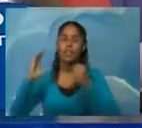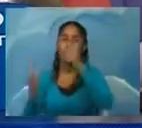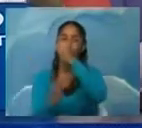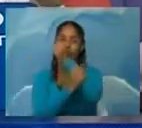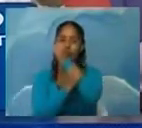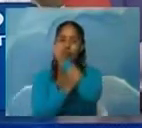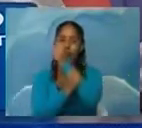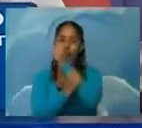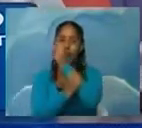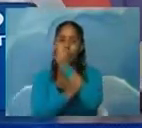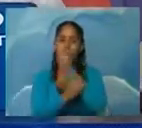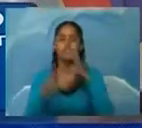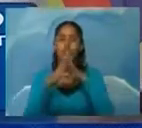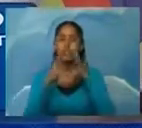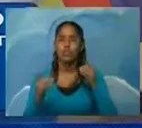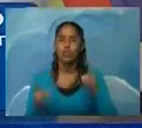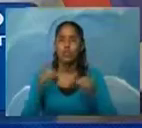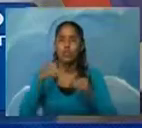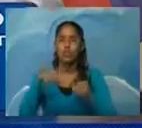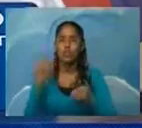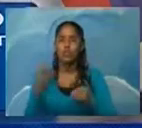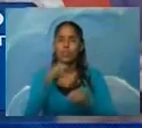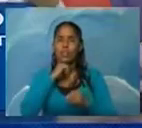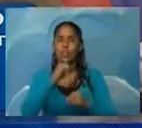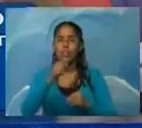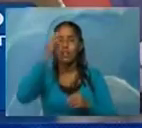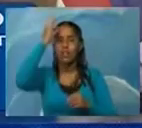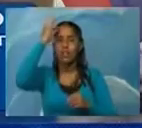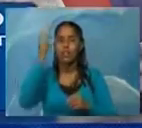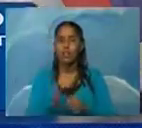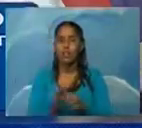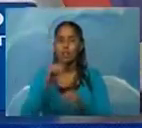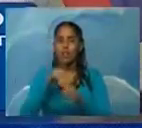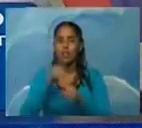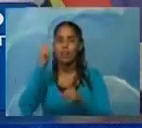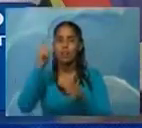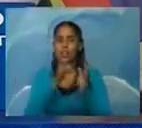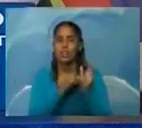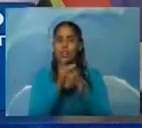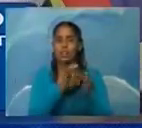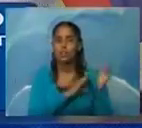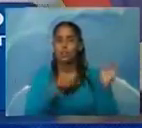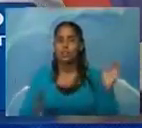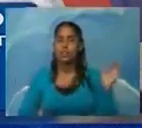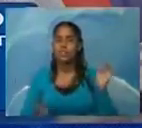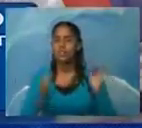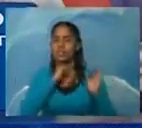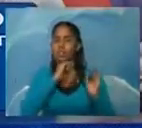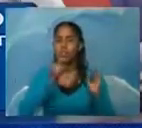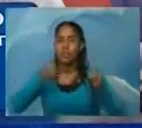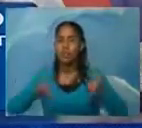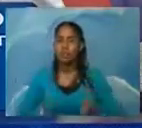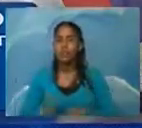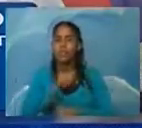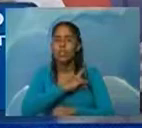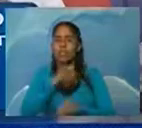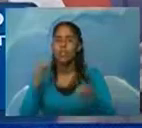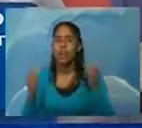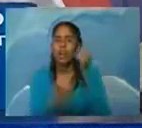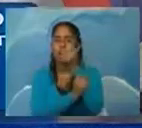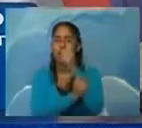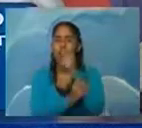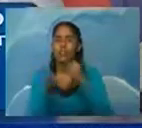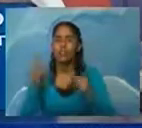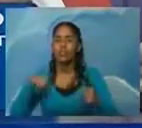Abraham. Todo el que es de la fe en Jesucristo es hijo de Abraham.